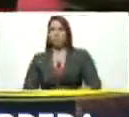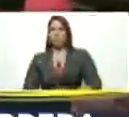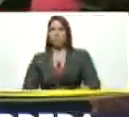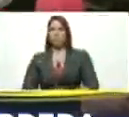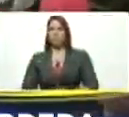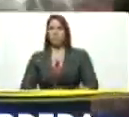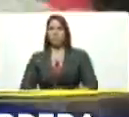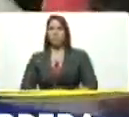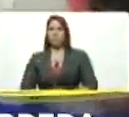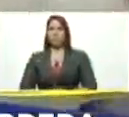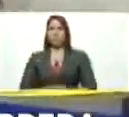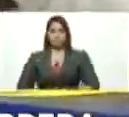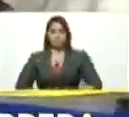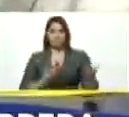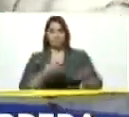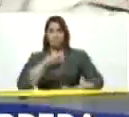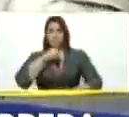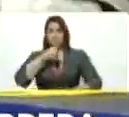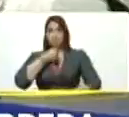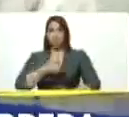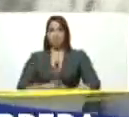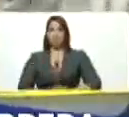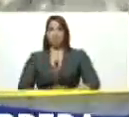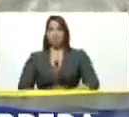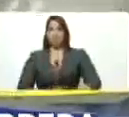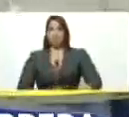Vamos a darle un micrófono,